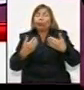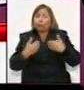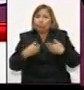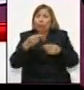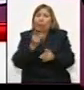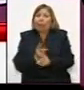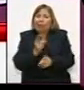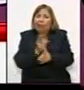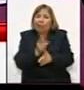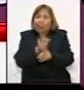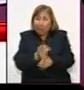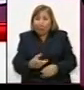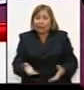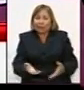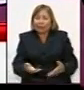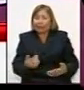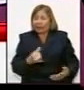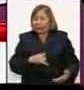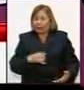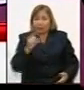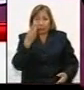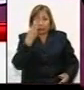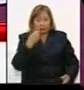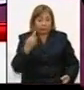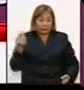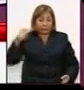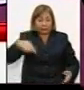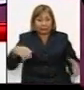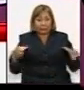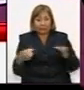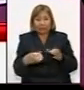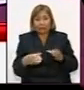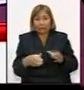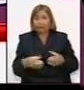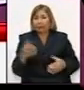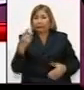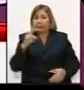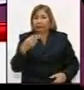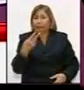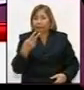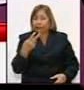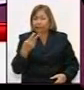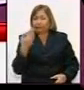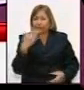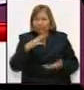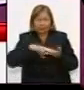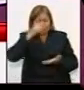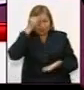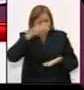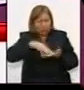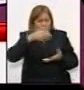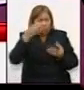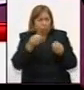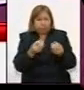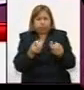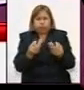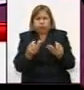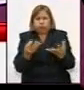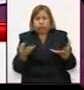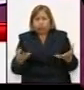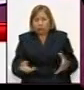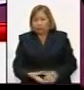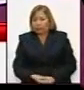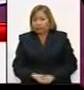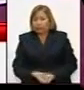continuidad. Yo cuando entré por primera vez al Congreso de la República en el año 2000, aprendí muchísimo